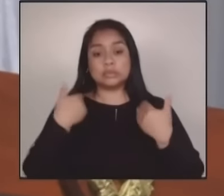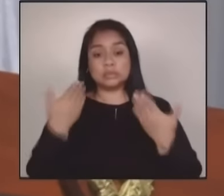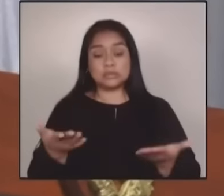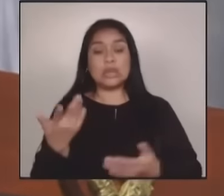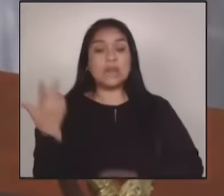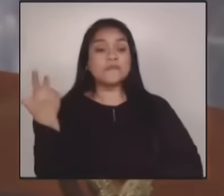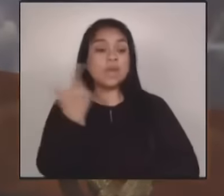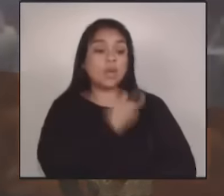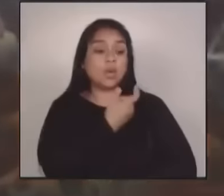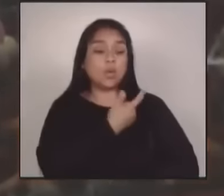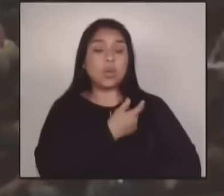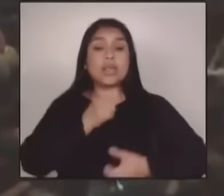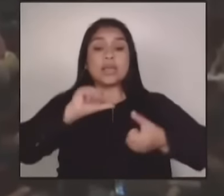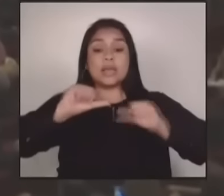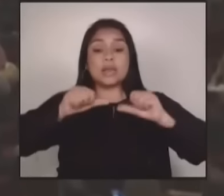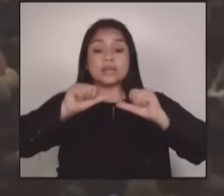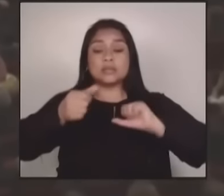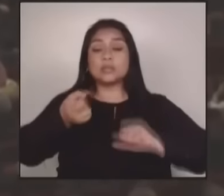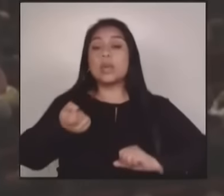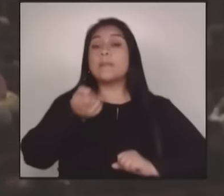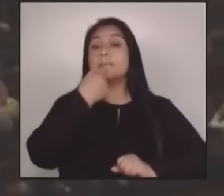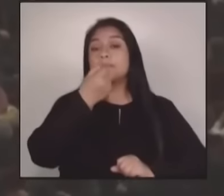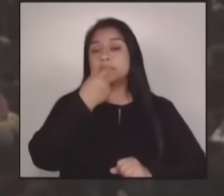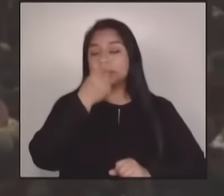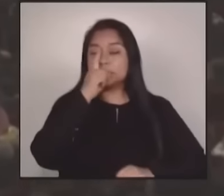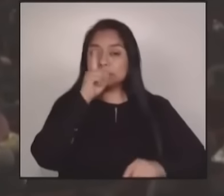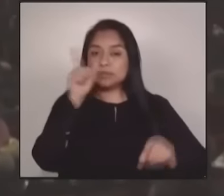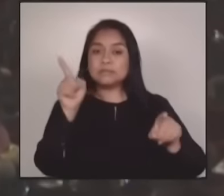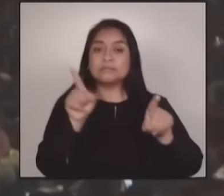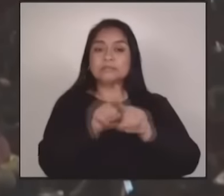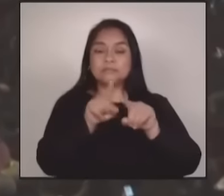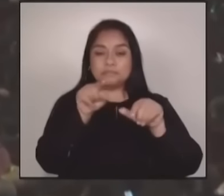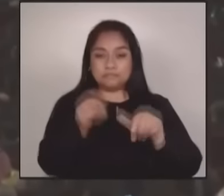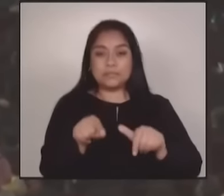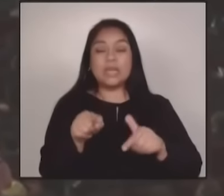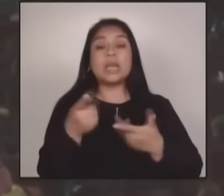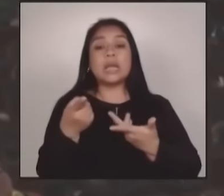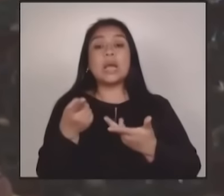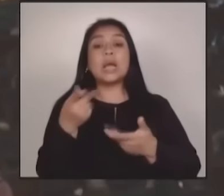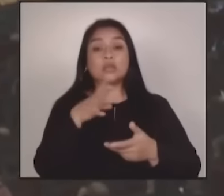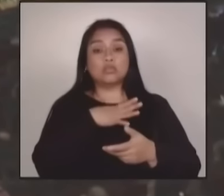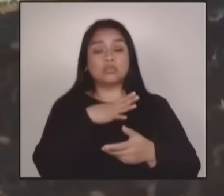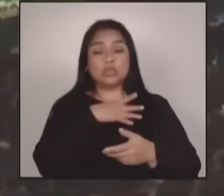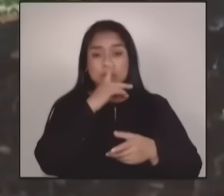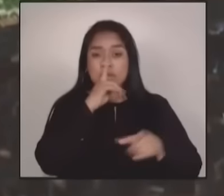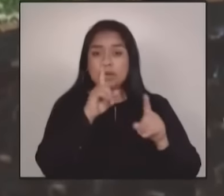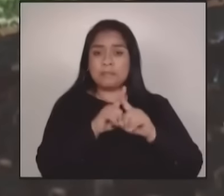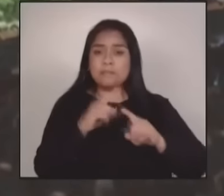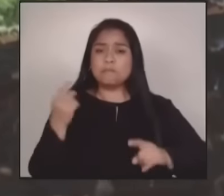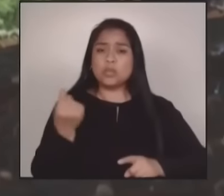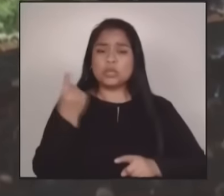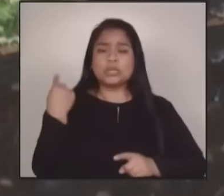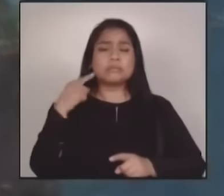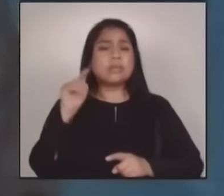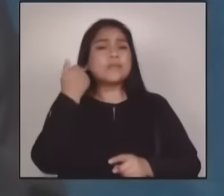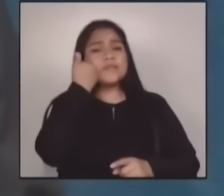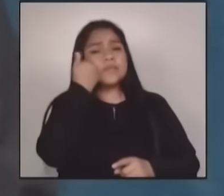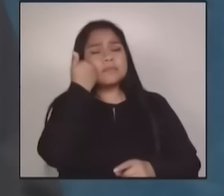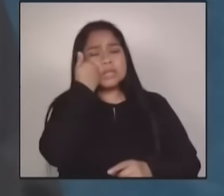y el acceso a medicamentos, incluyendo aquellos imprescindibles para tratar enfermedades